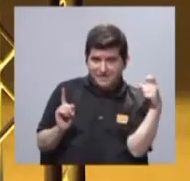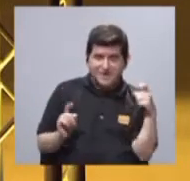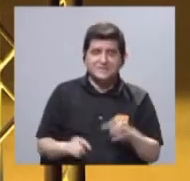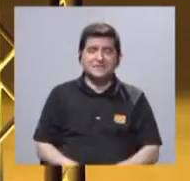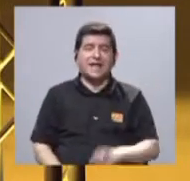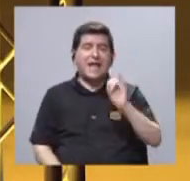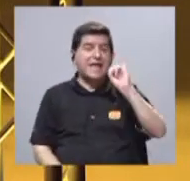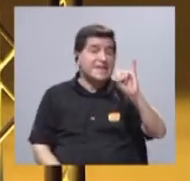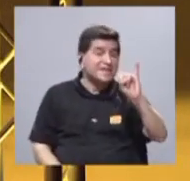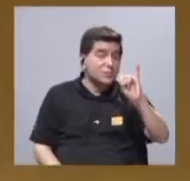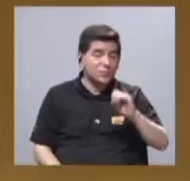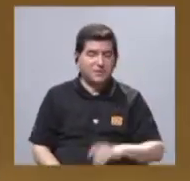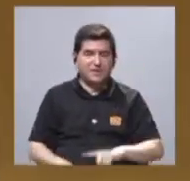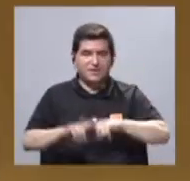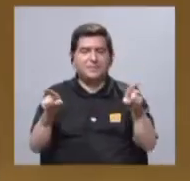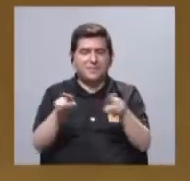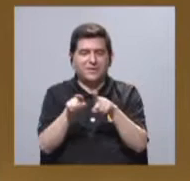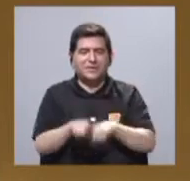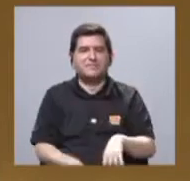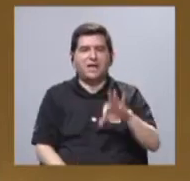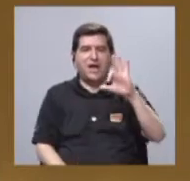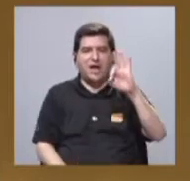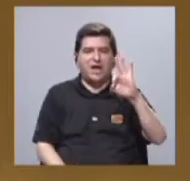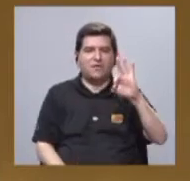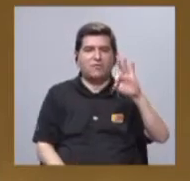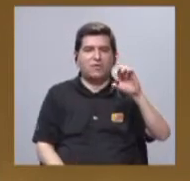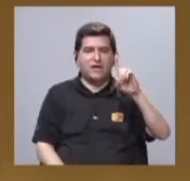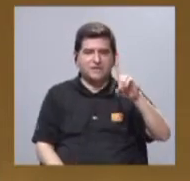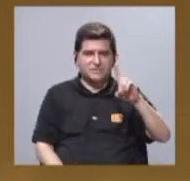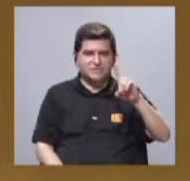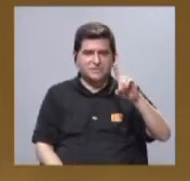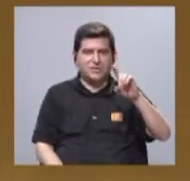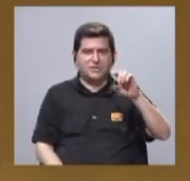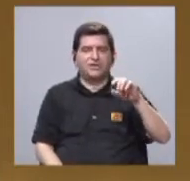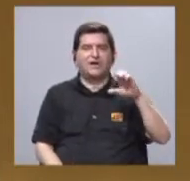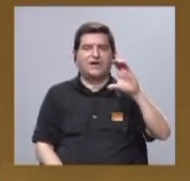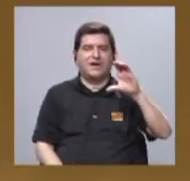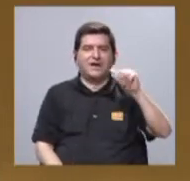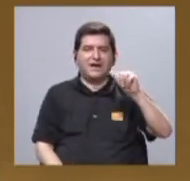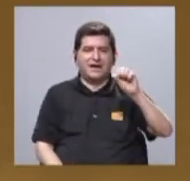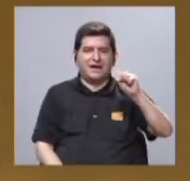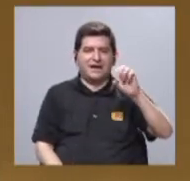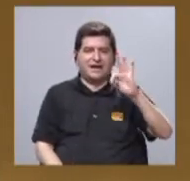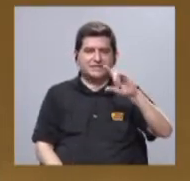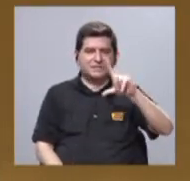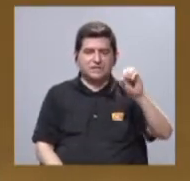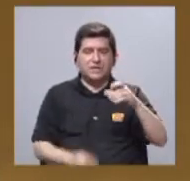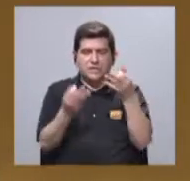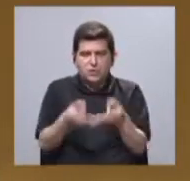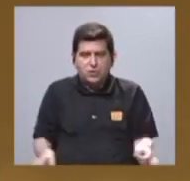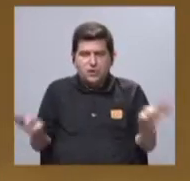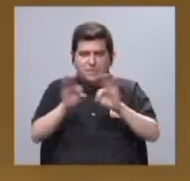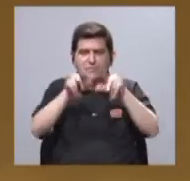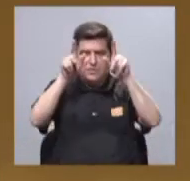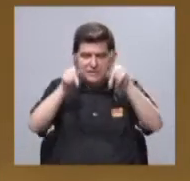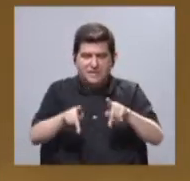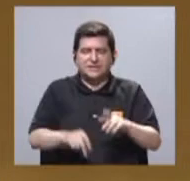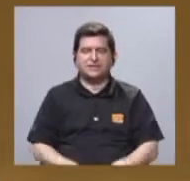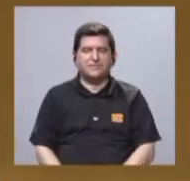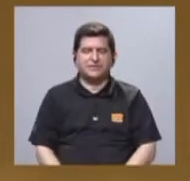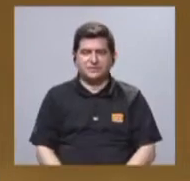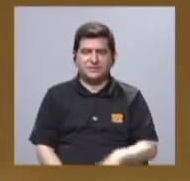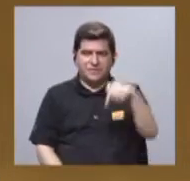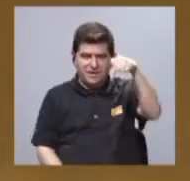de las influencias de Iturbide, pero además don Florencio del Castillo, que fue un